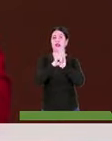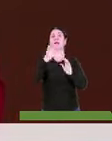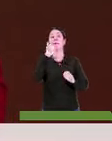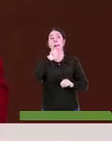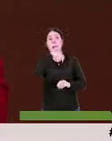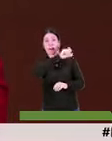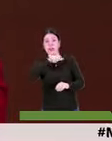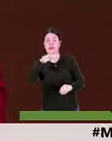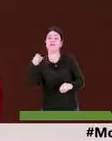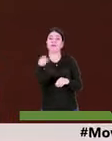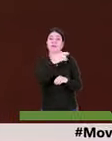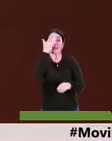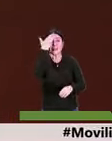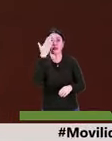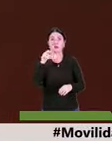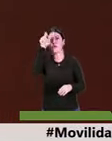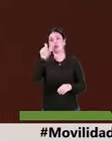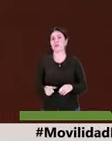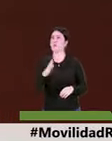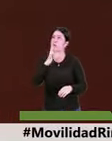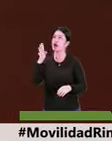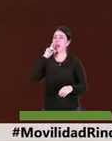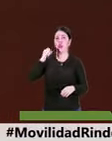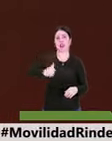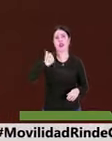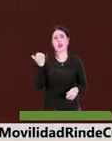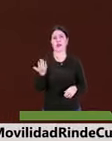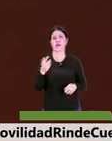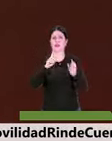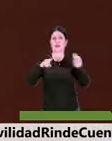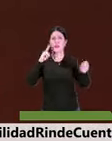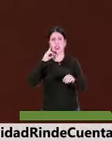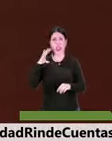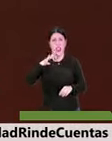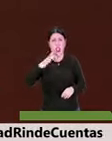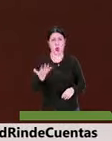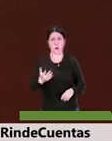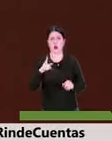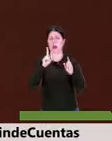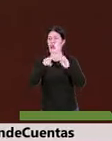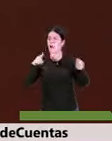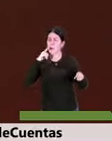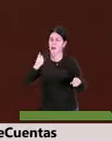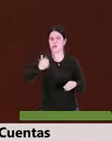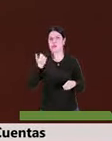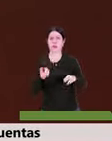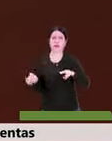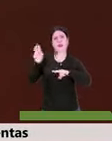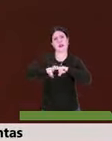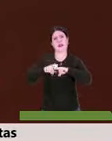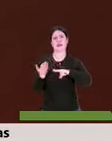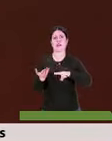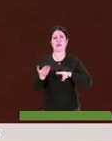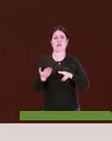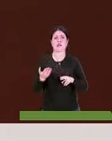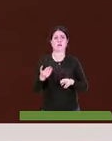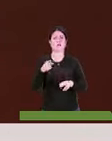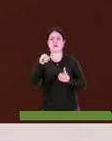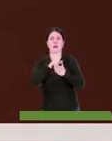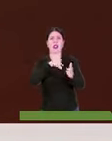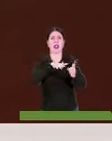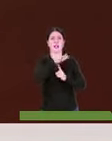también entiéndalo, el evasor es el que los incomoda en el bus, el que les quita la silla, el que genera menos ingresos para el